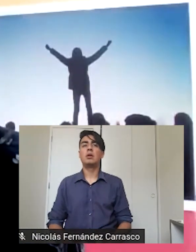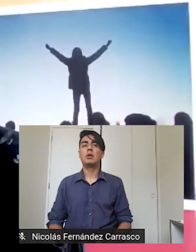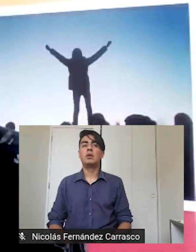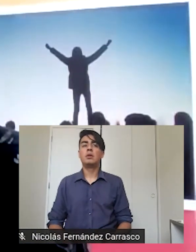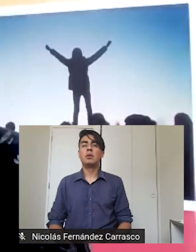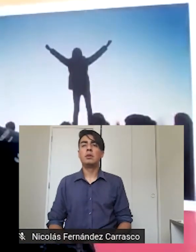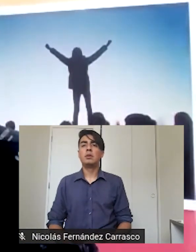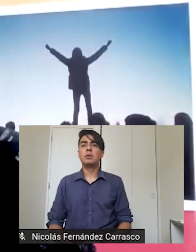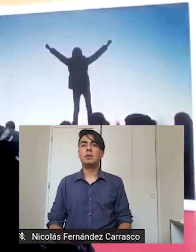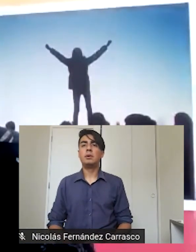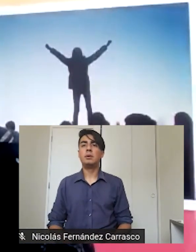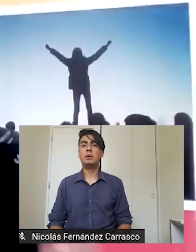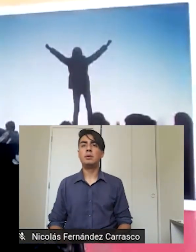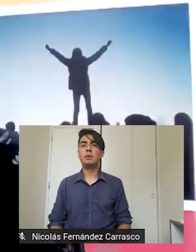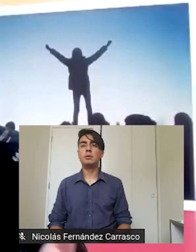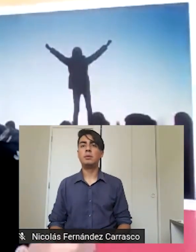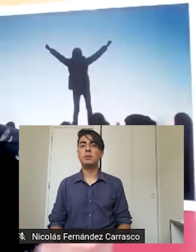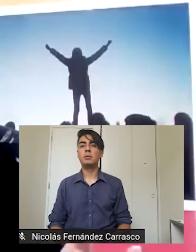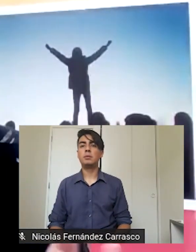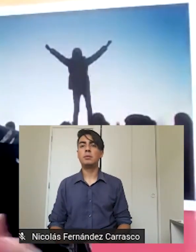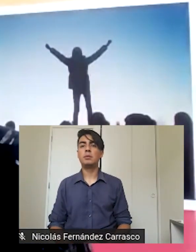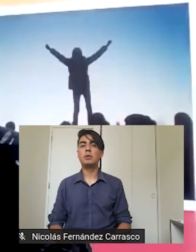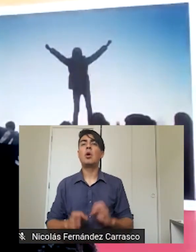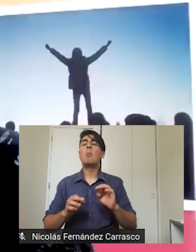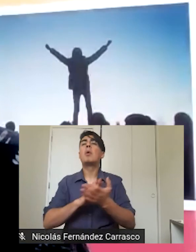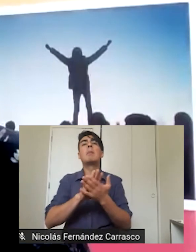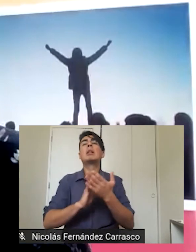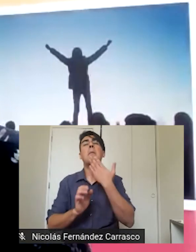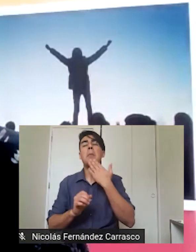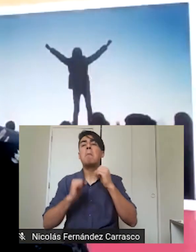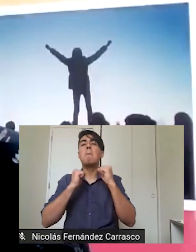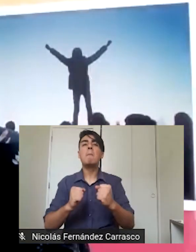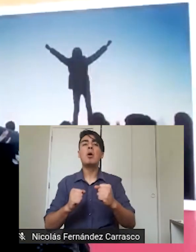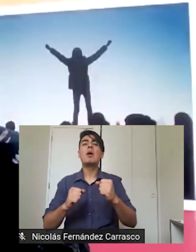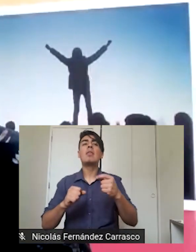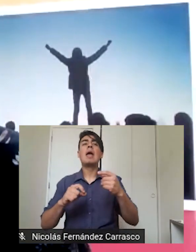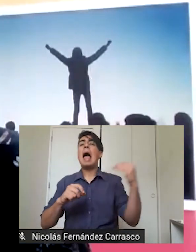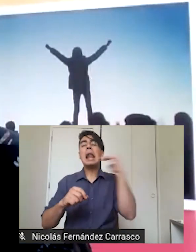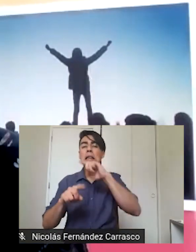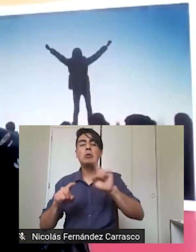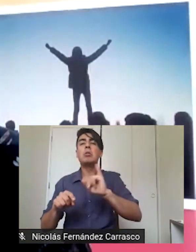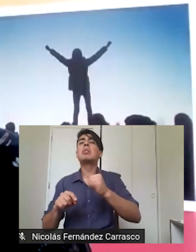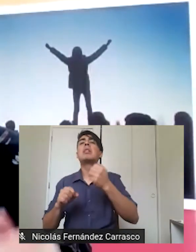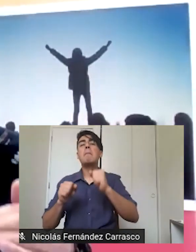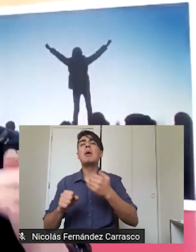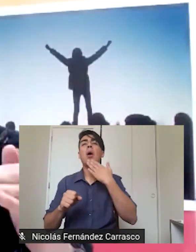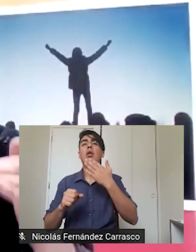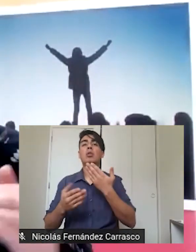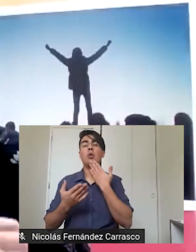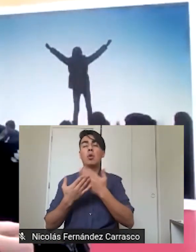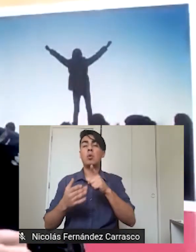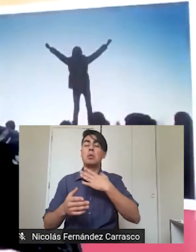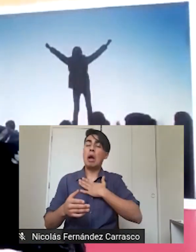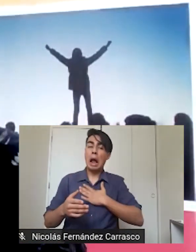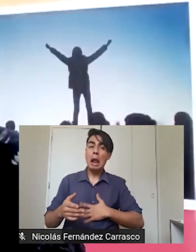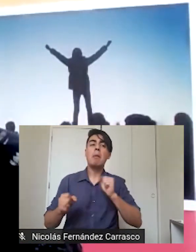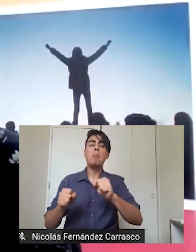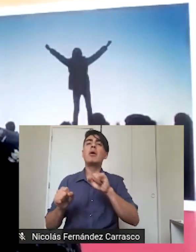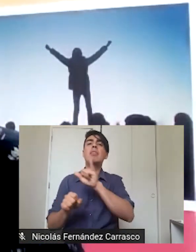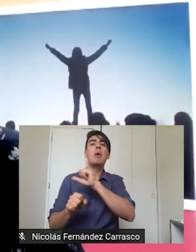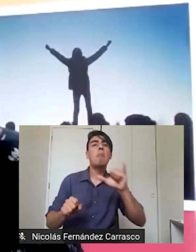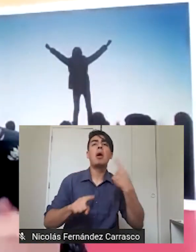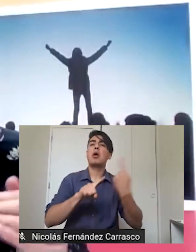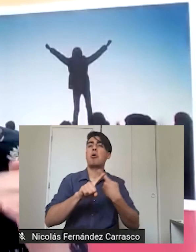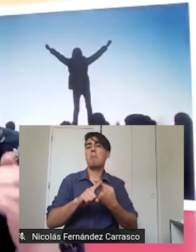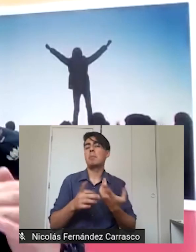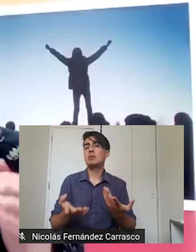más, quizás pueden tener una conversación después. Este tipo de evaluación, tenemos